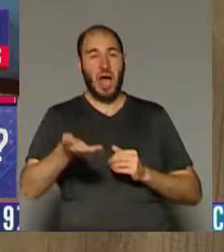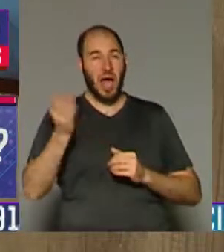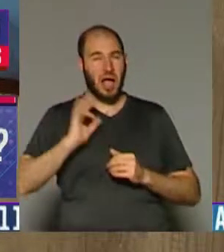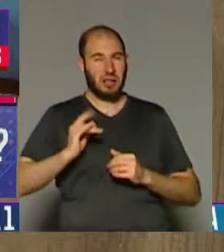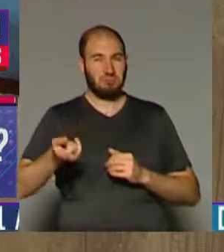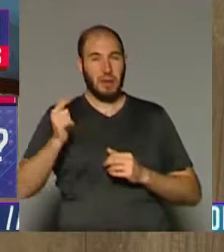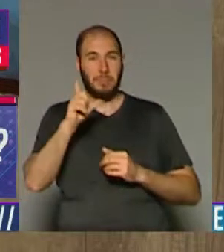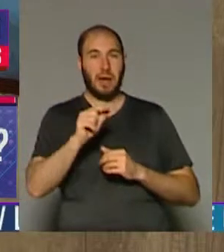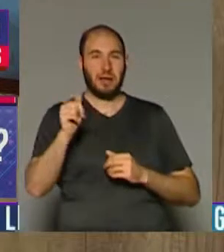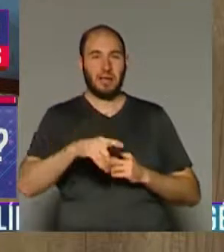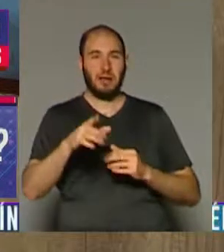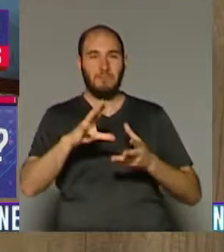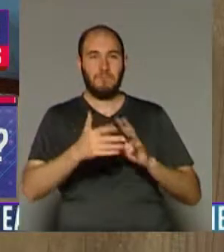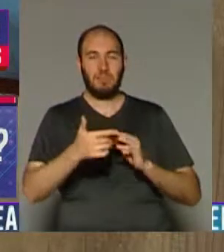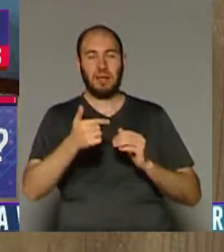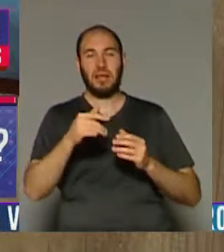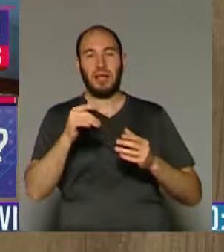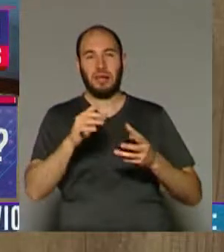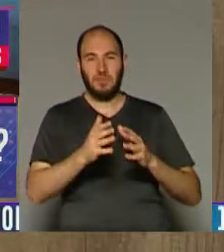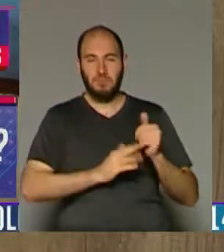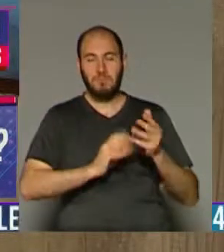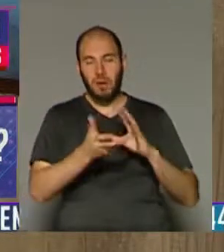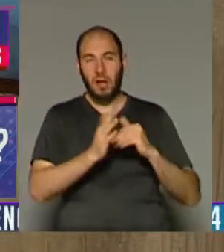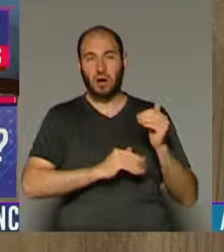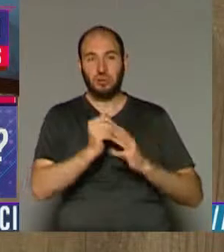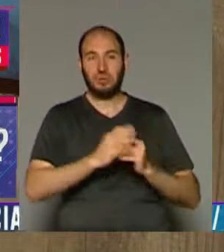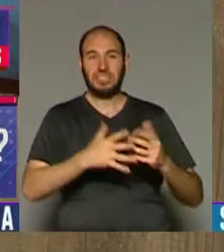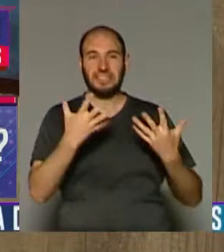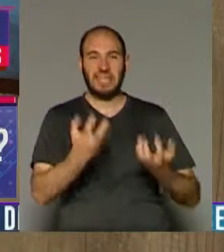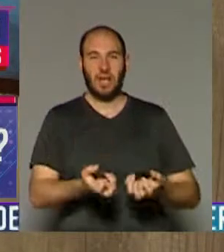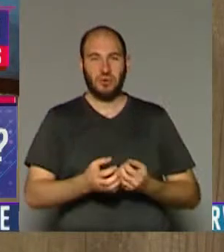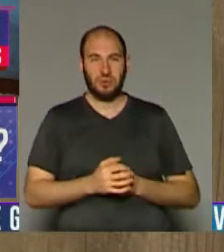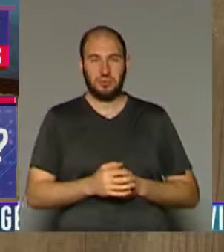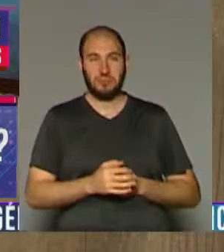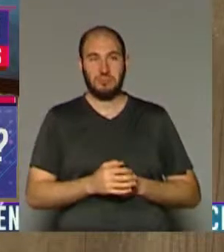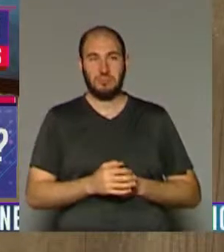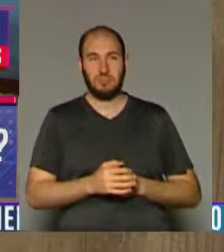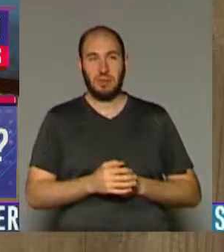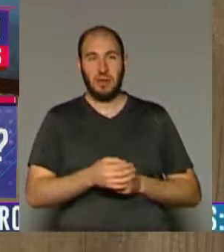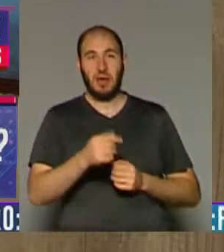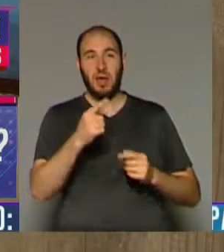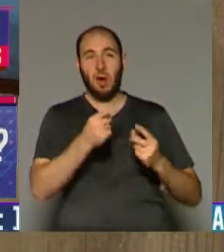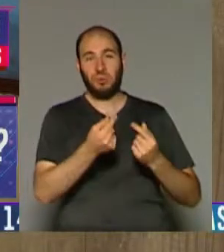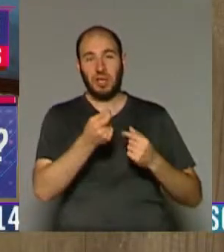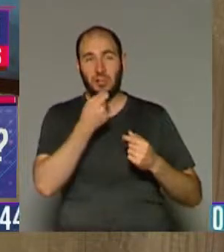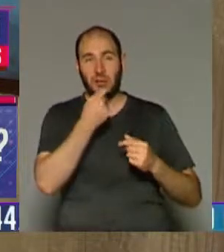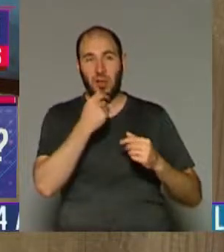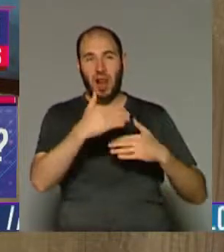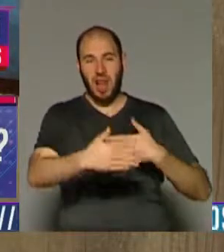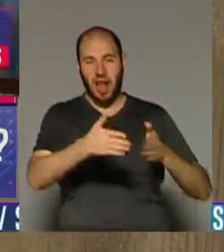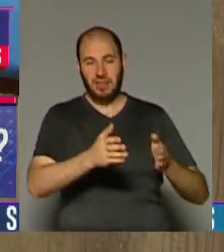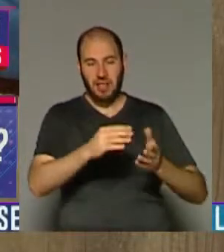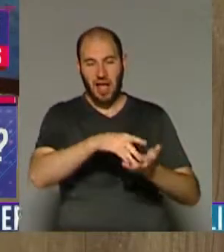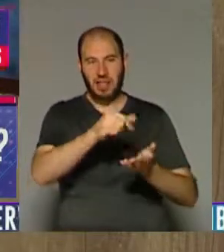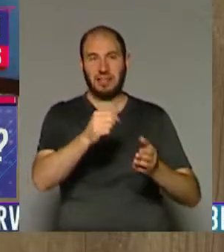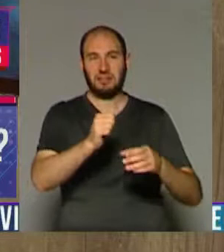al país llegó lo que se llama el steel frame, que es un método de construcción en seco. Es decir, que se utiliza, en vez de lo que es ladrillo,